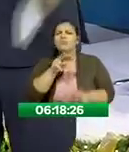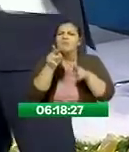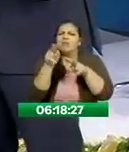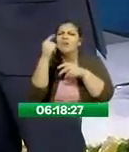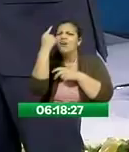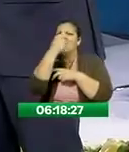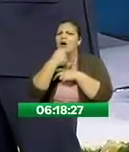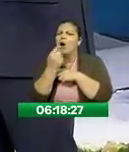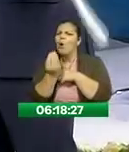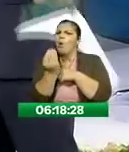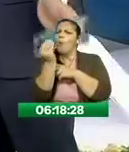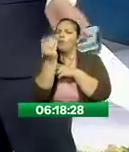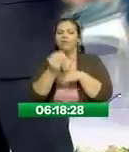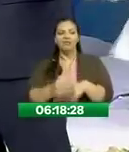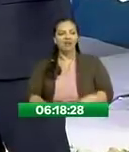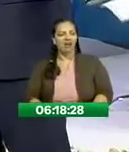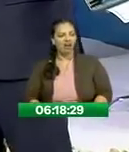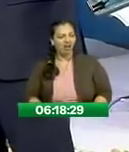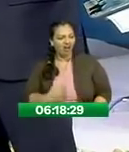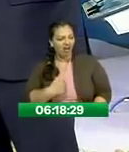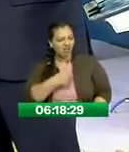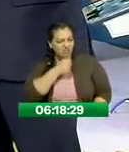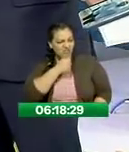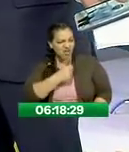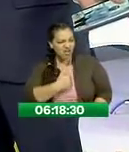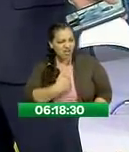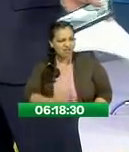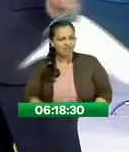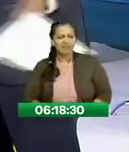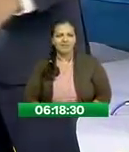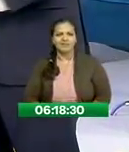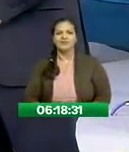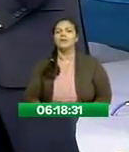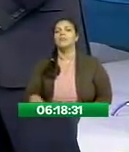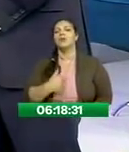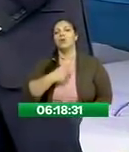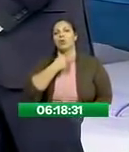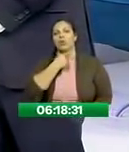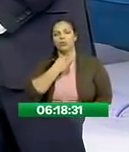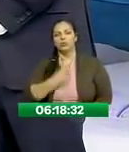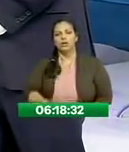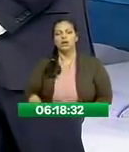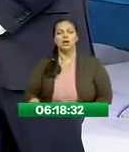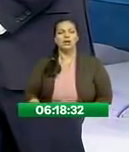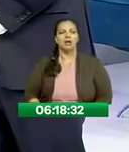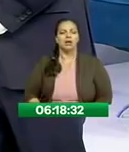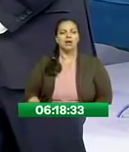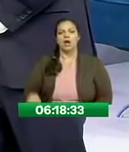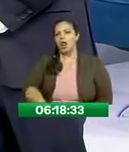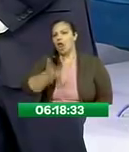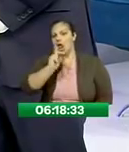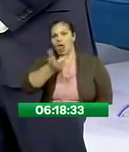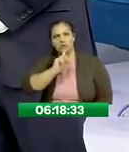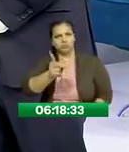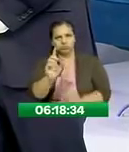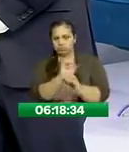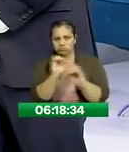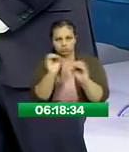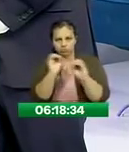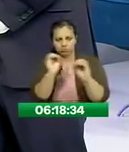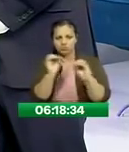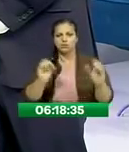Ya con eso. Esto es lo que significa mantener una vida sana. Sana. Cero alcohol, cero